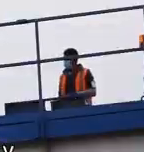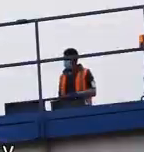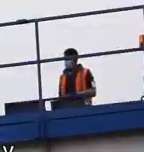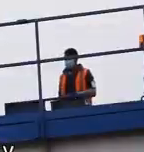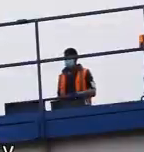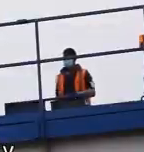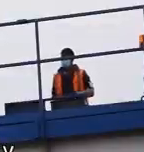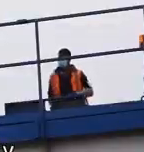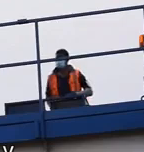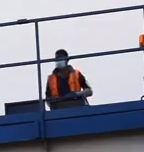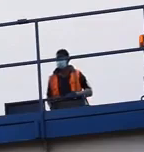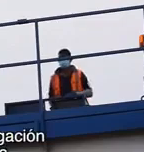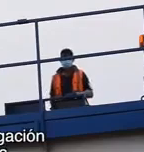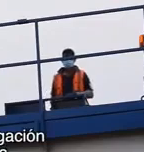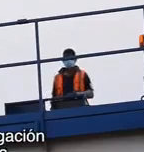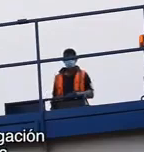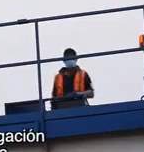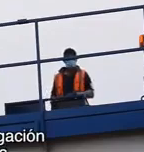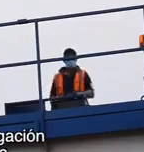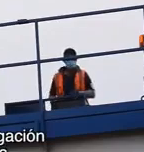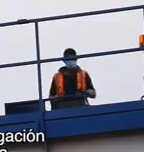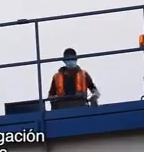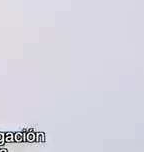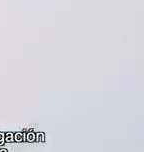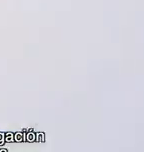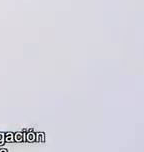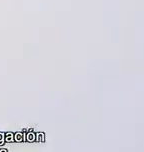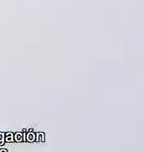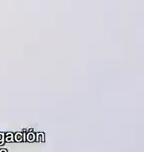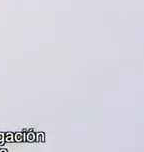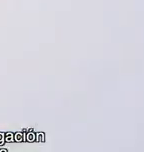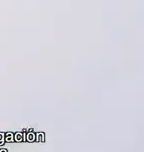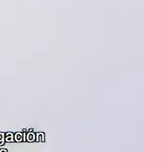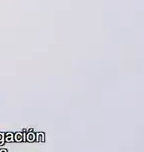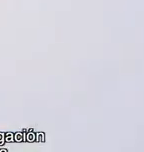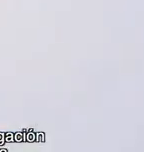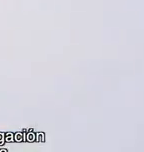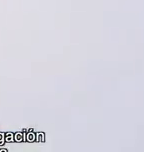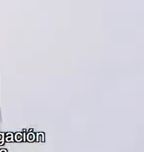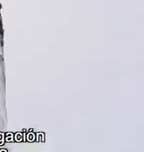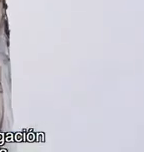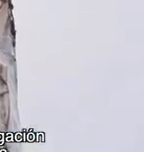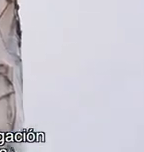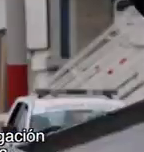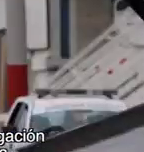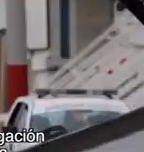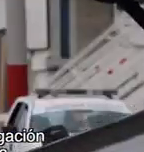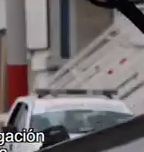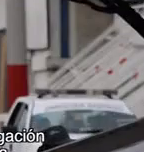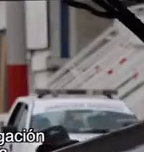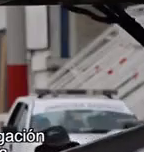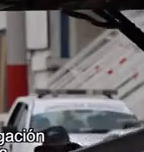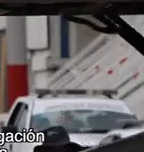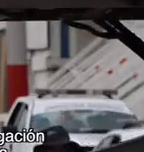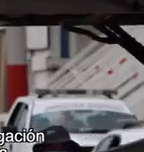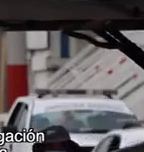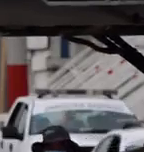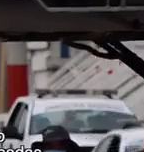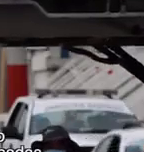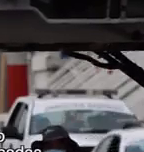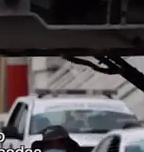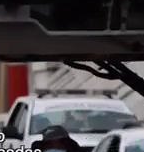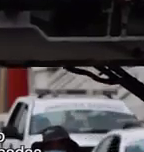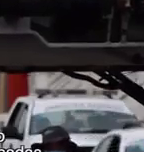vacunas envasadas de Sputnik V desarrolladas por el Centro Nacional de Investigación en Epidemiología y Microbiología